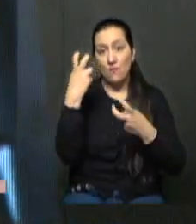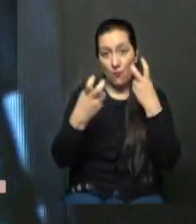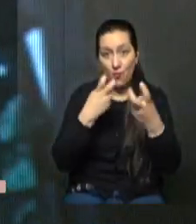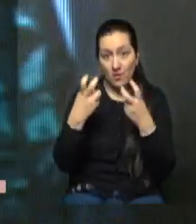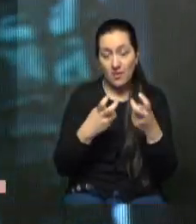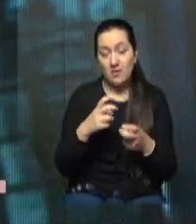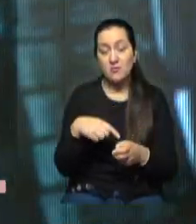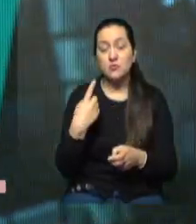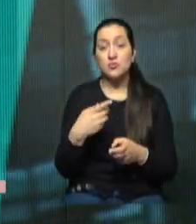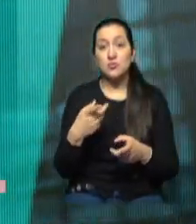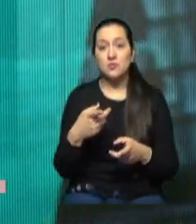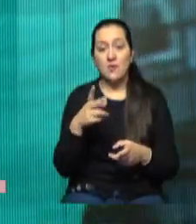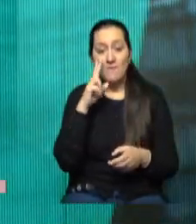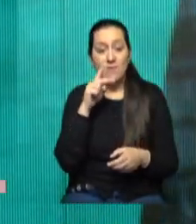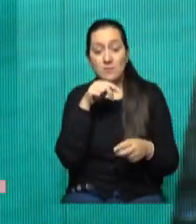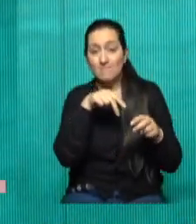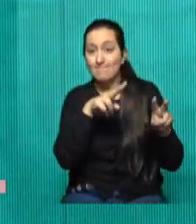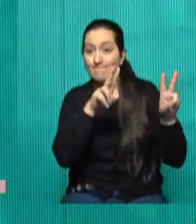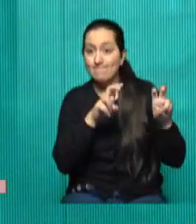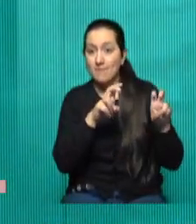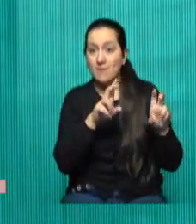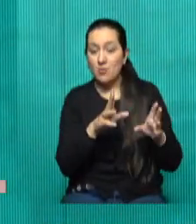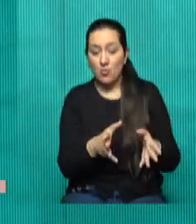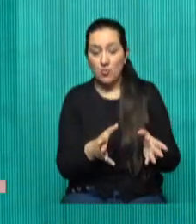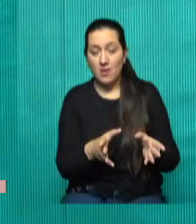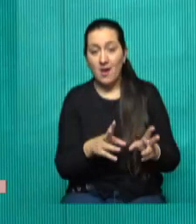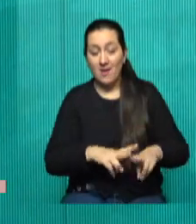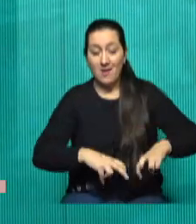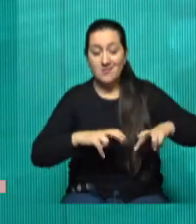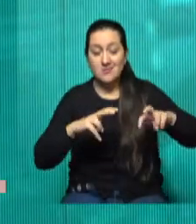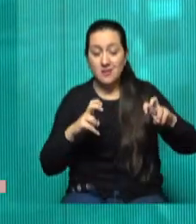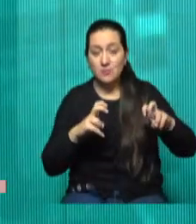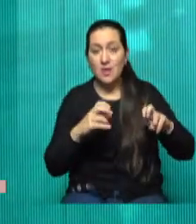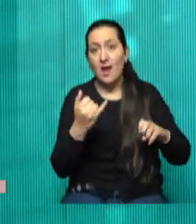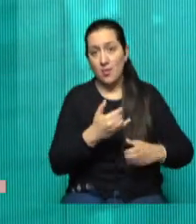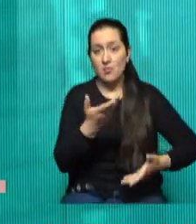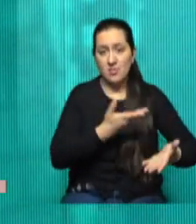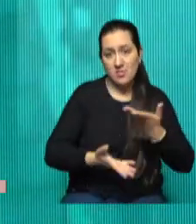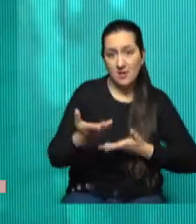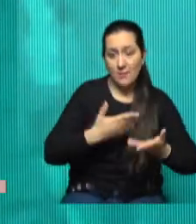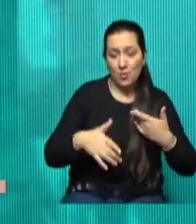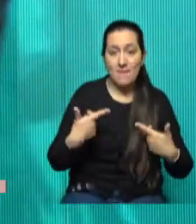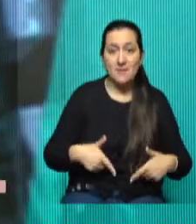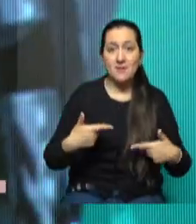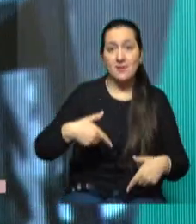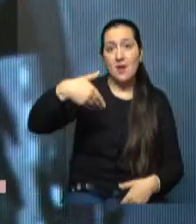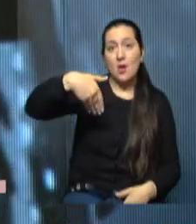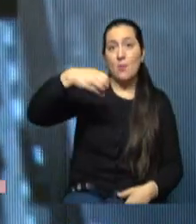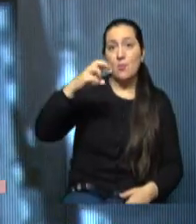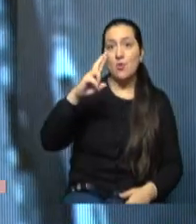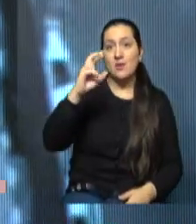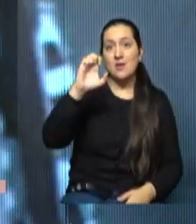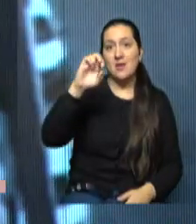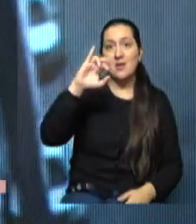ese tema en algún momento tenemos una un intercambio mediático en la ministra Moreira en